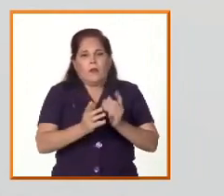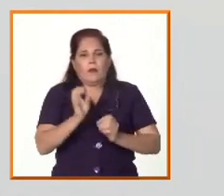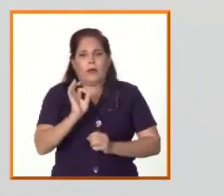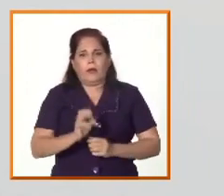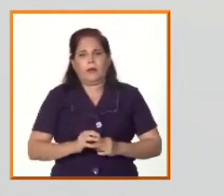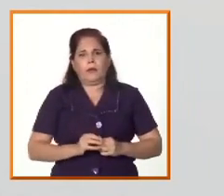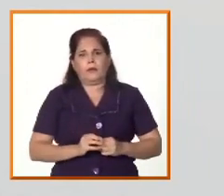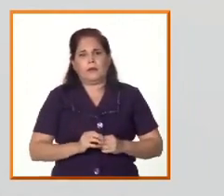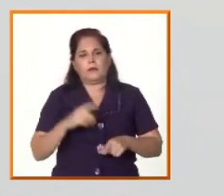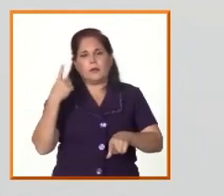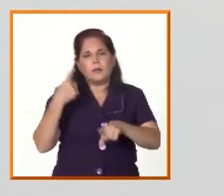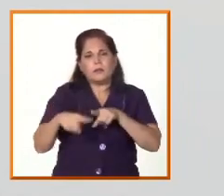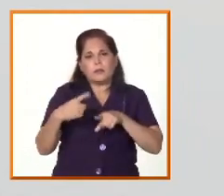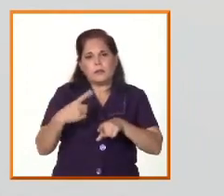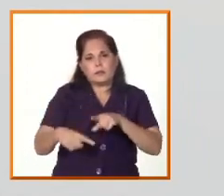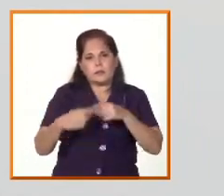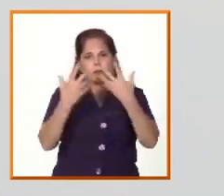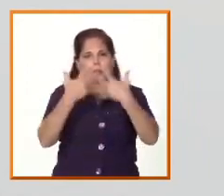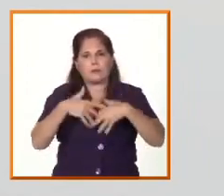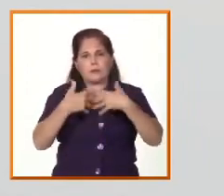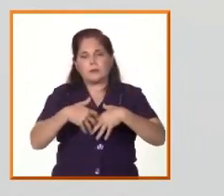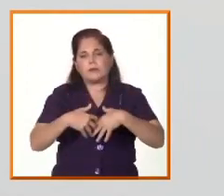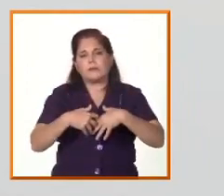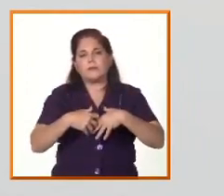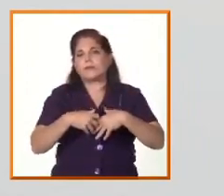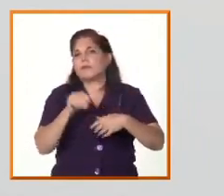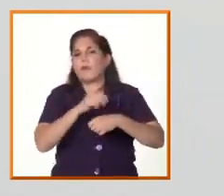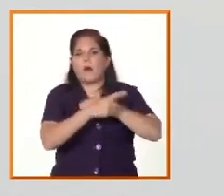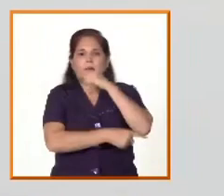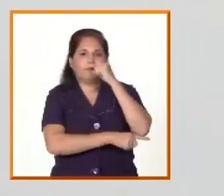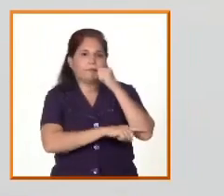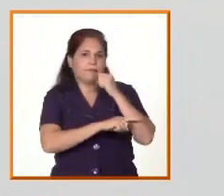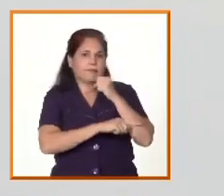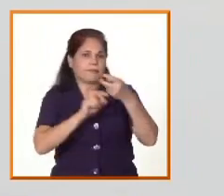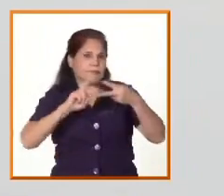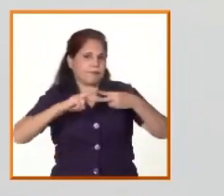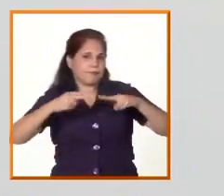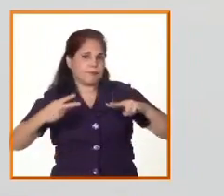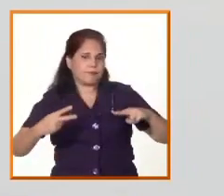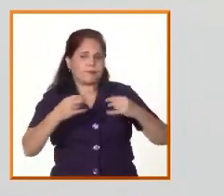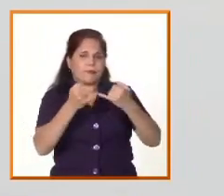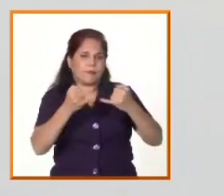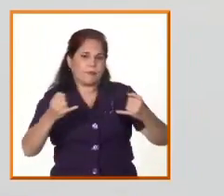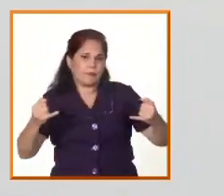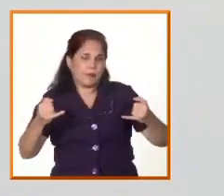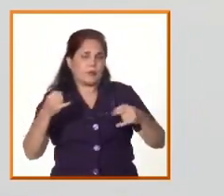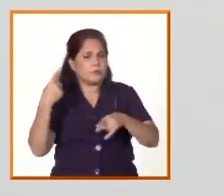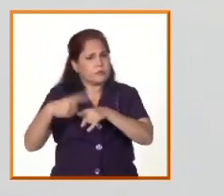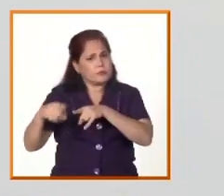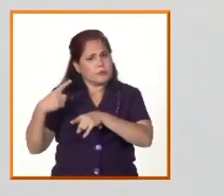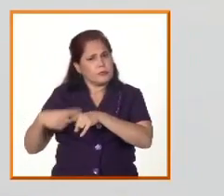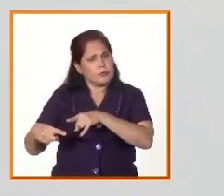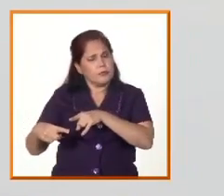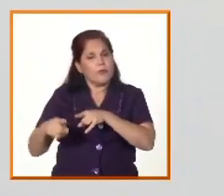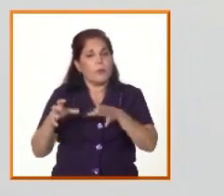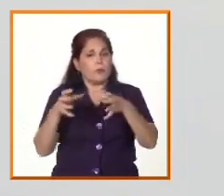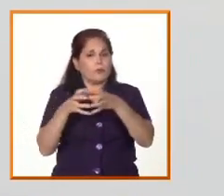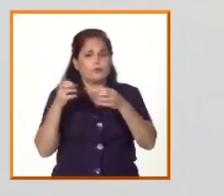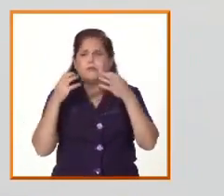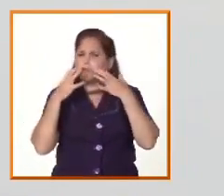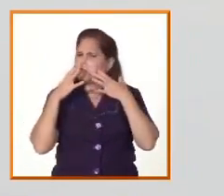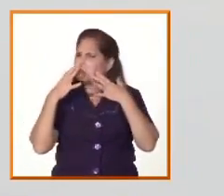en los portales una fábrica para producción de pasta fresca aquí en la Habana en en comital y se tiene también a punto truco importante